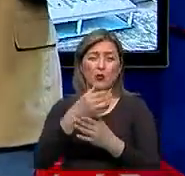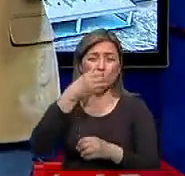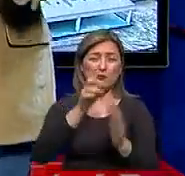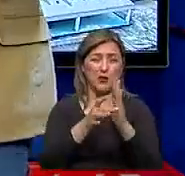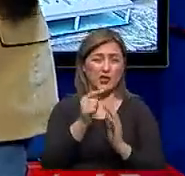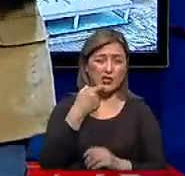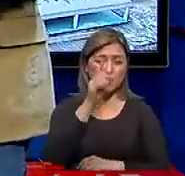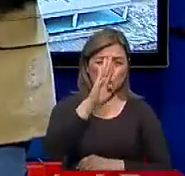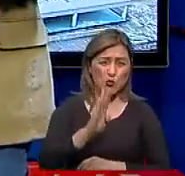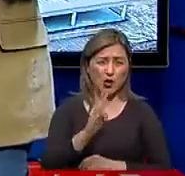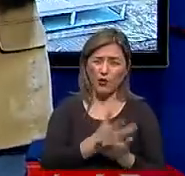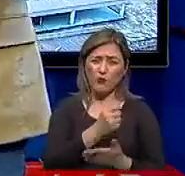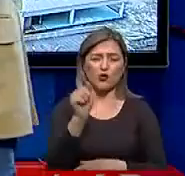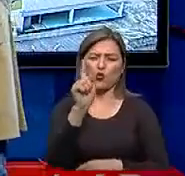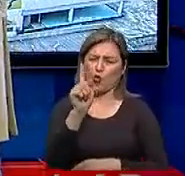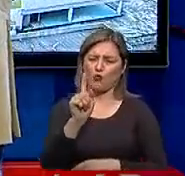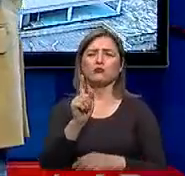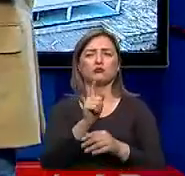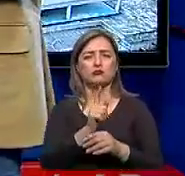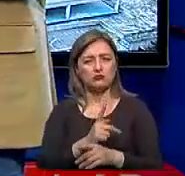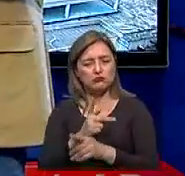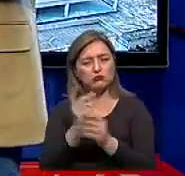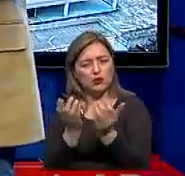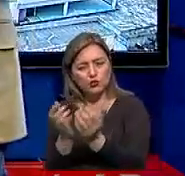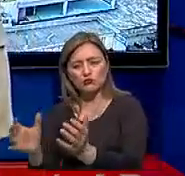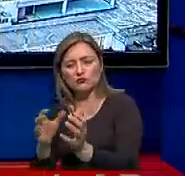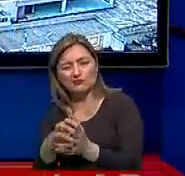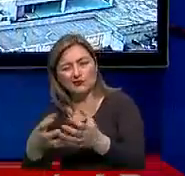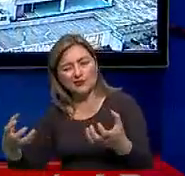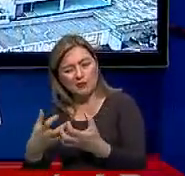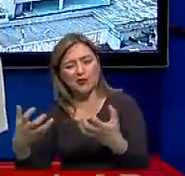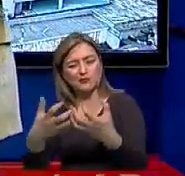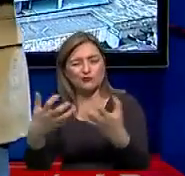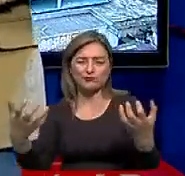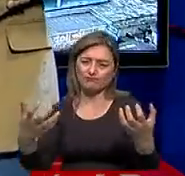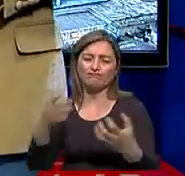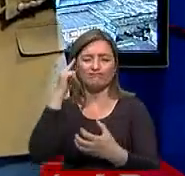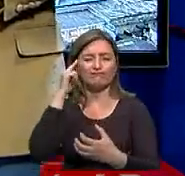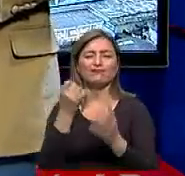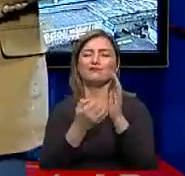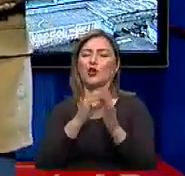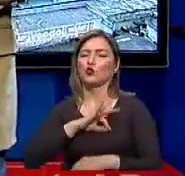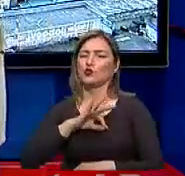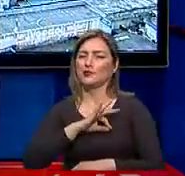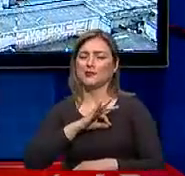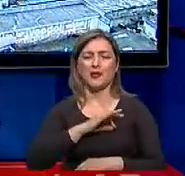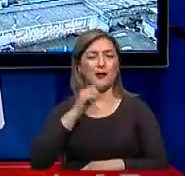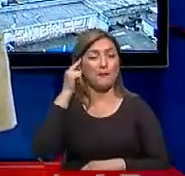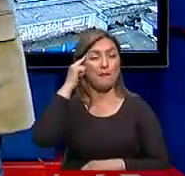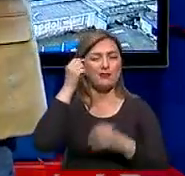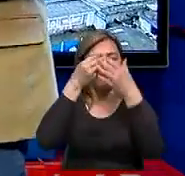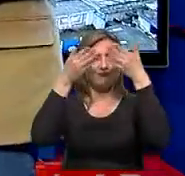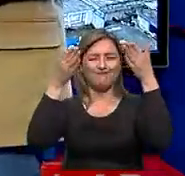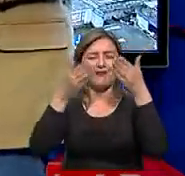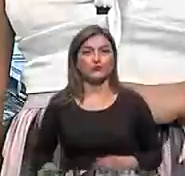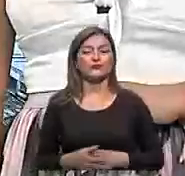botella, pero pensemos en todo lo que estamos generando con nuestras costumbres. Así es. Y que vengan más mentes brillantes para hacer como lo vimos